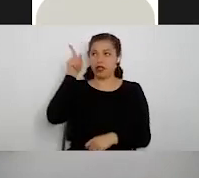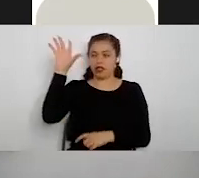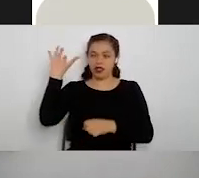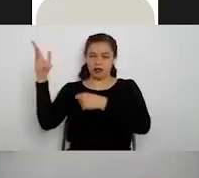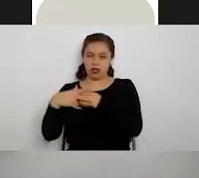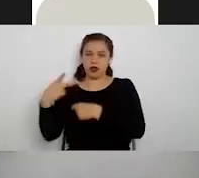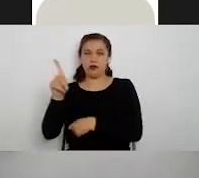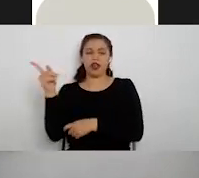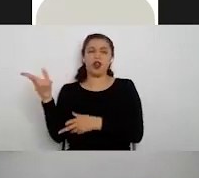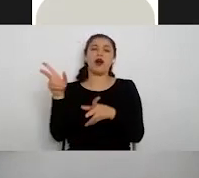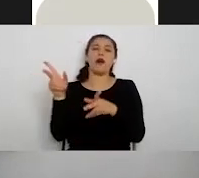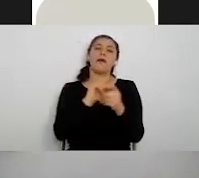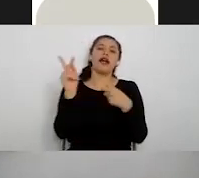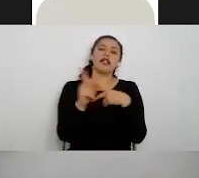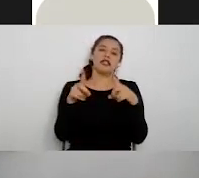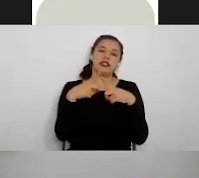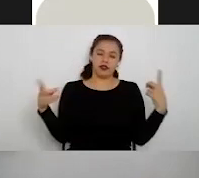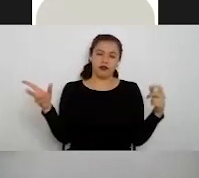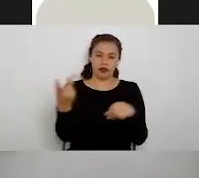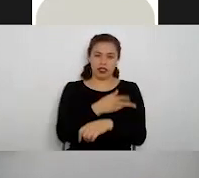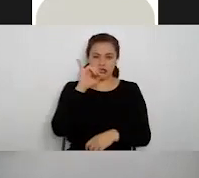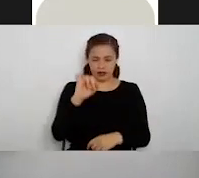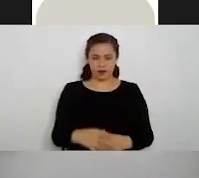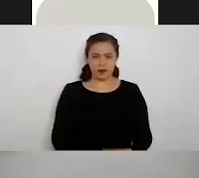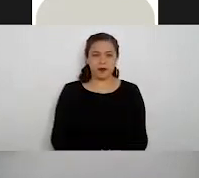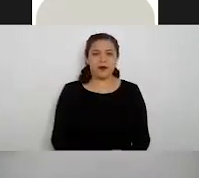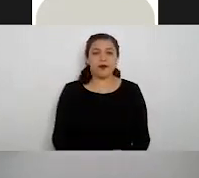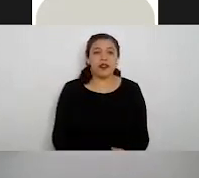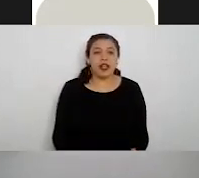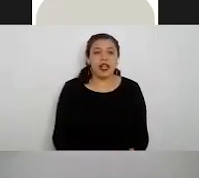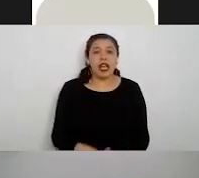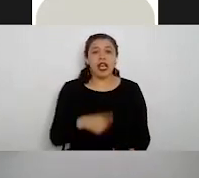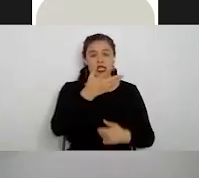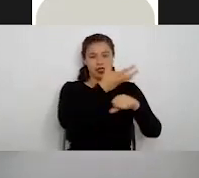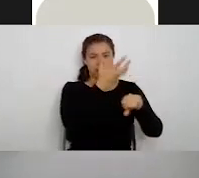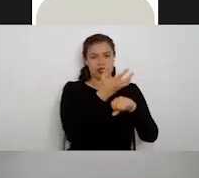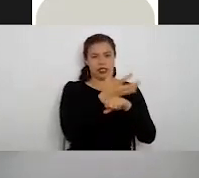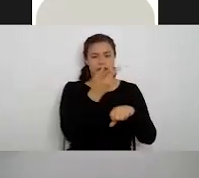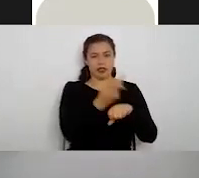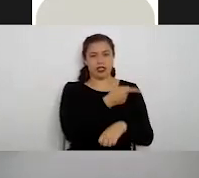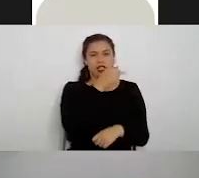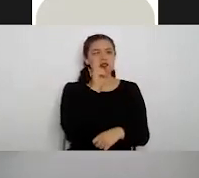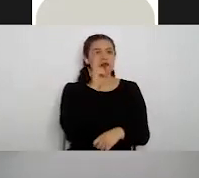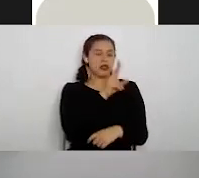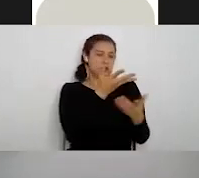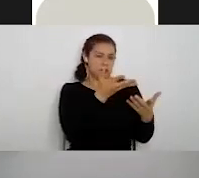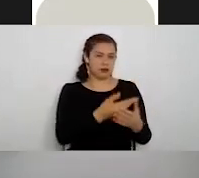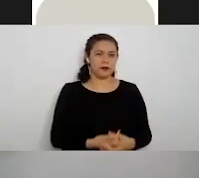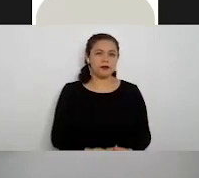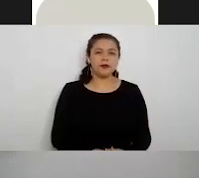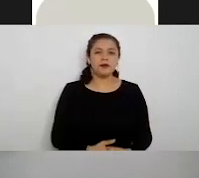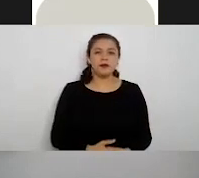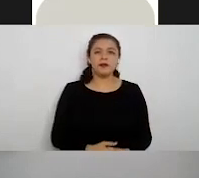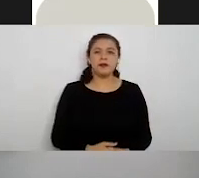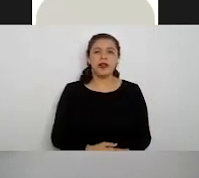en los países desarrollados. En específico en Estados Unidos, esto ha sido lo que hemos visto. El alza de las